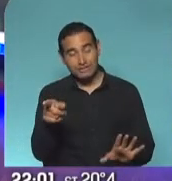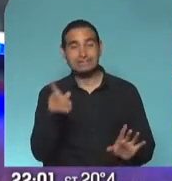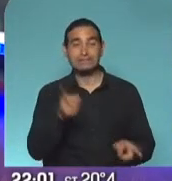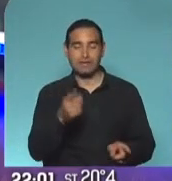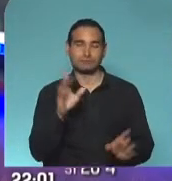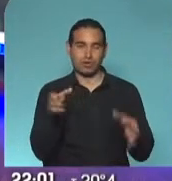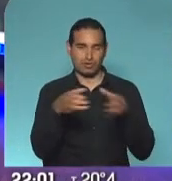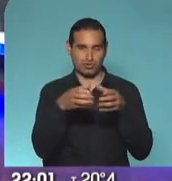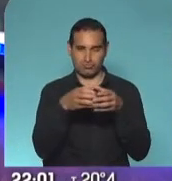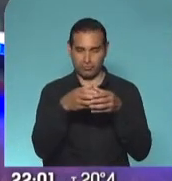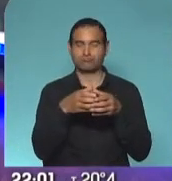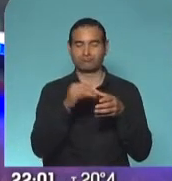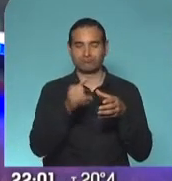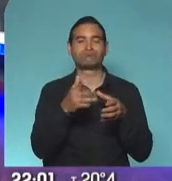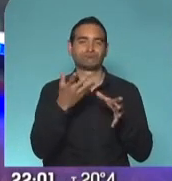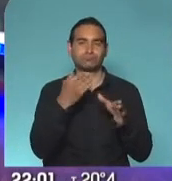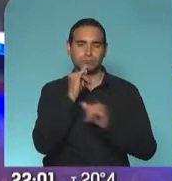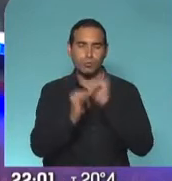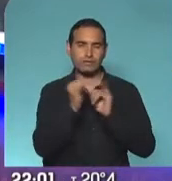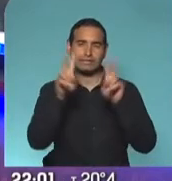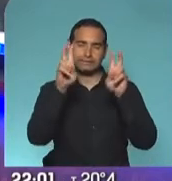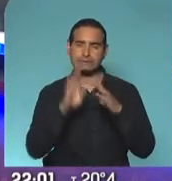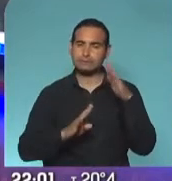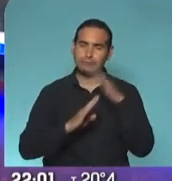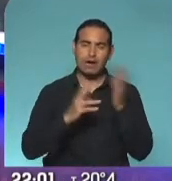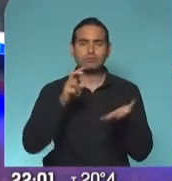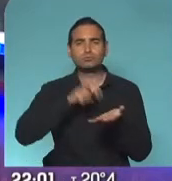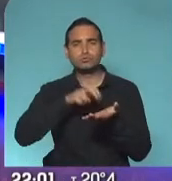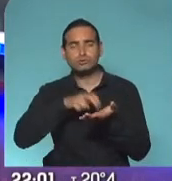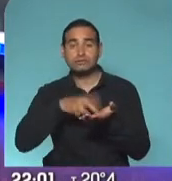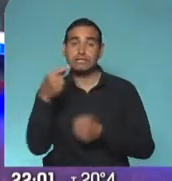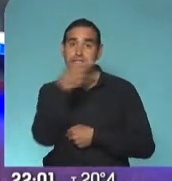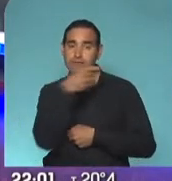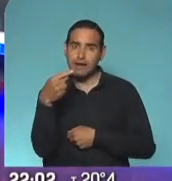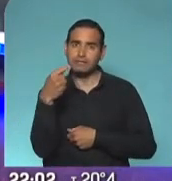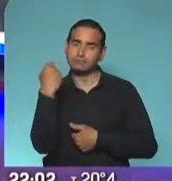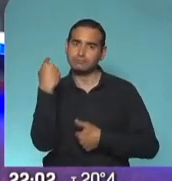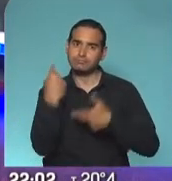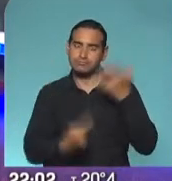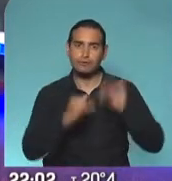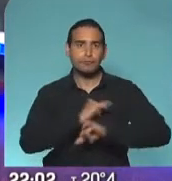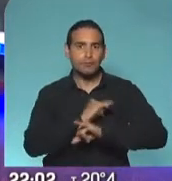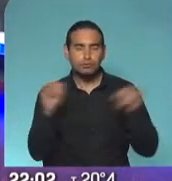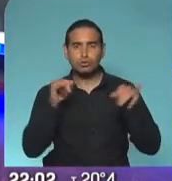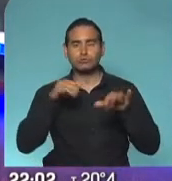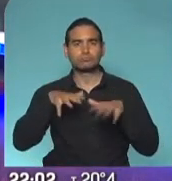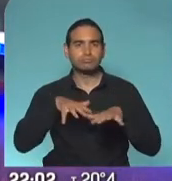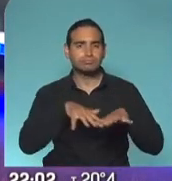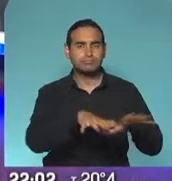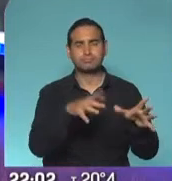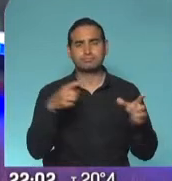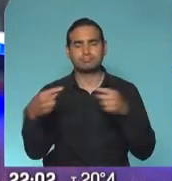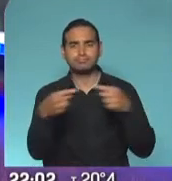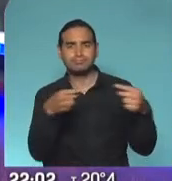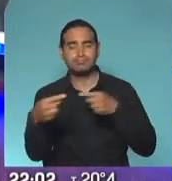equipo para analizar los principales temas, las noticias, una semana cargada de información, de movilizaciones, de discusiones,